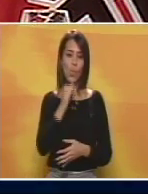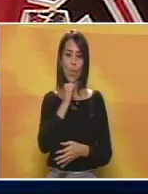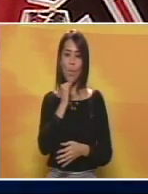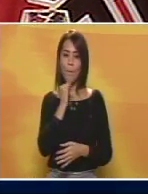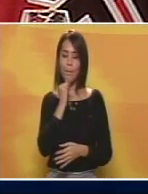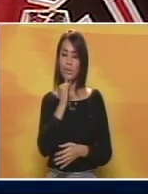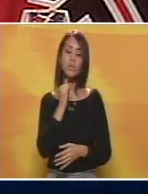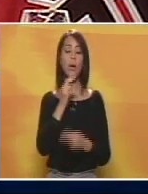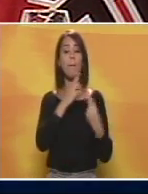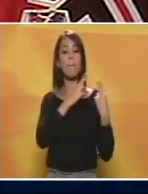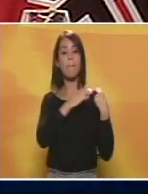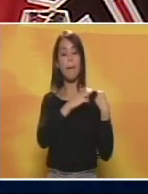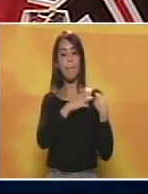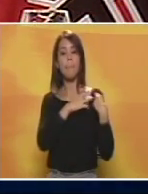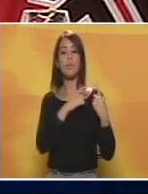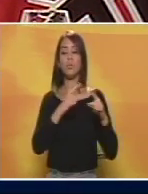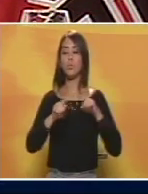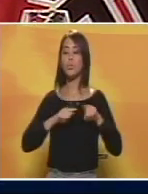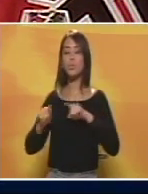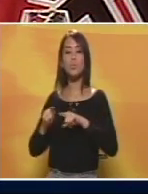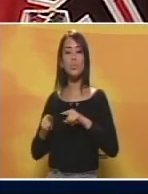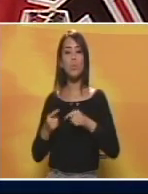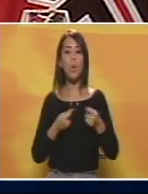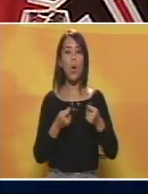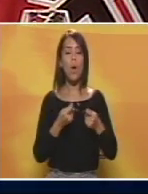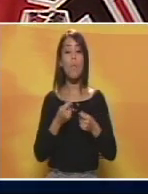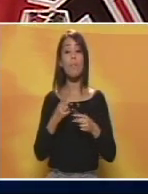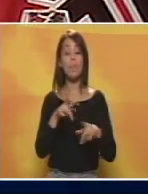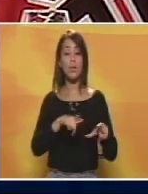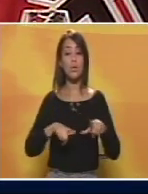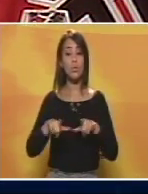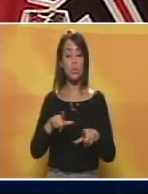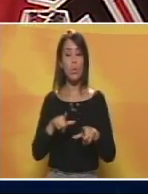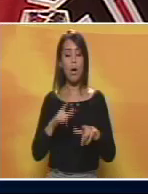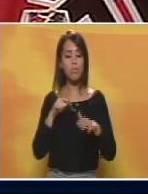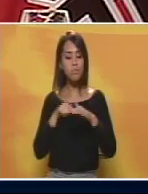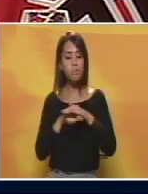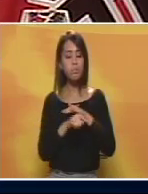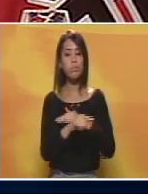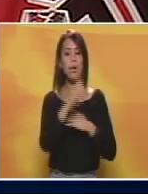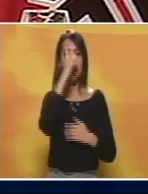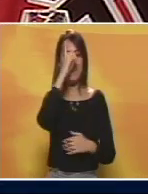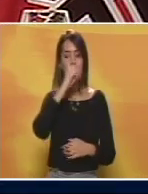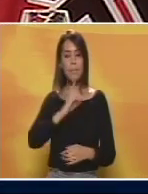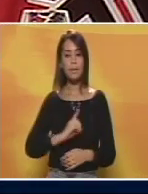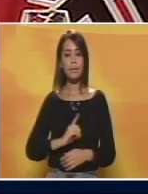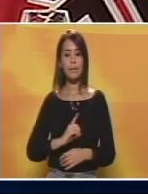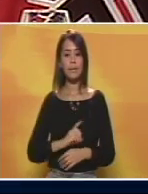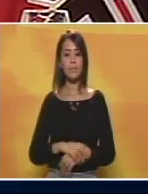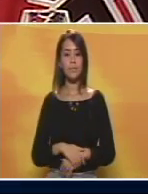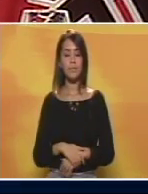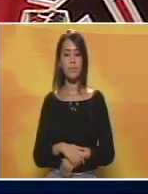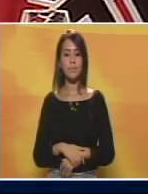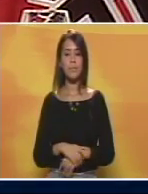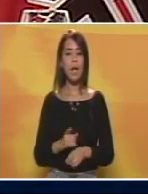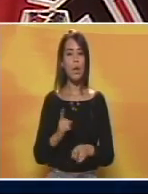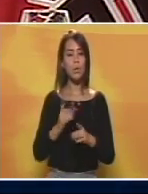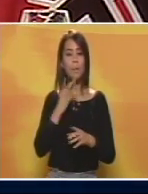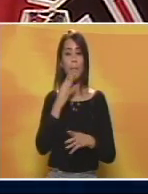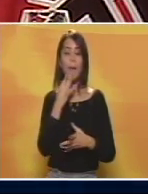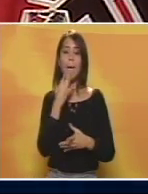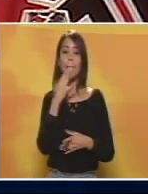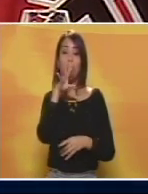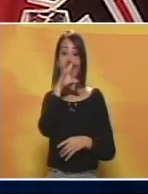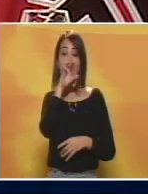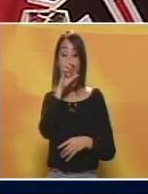información para los coordinadores de centro sobre el acceso a las personas con discapacidad que tengan alguna mascota